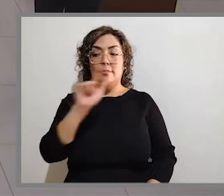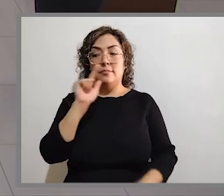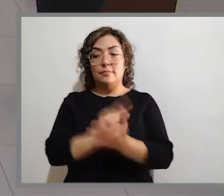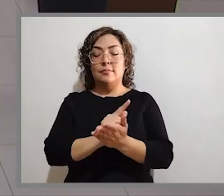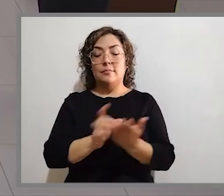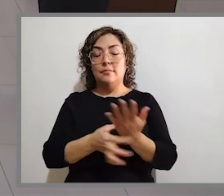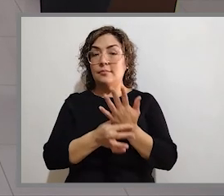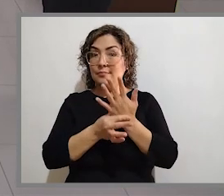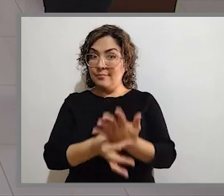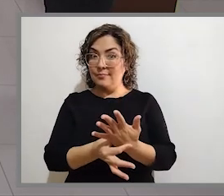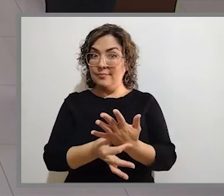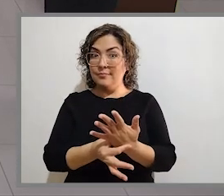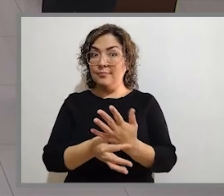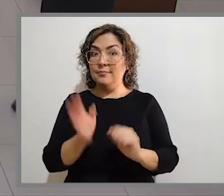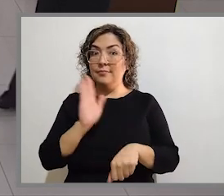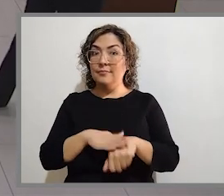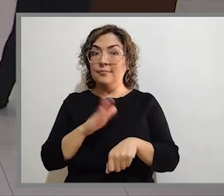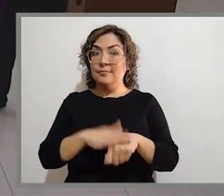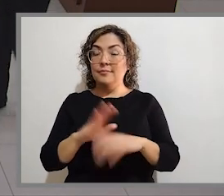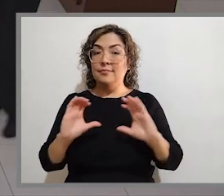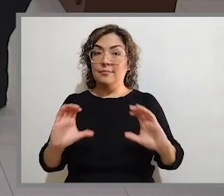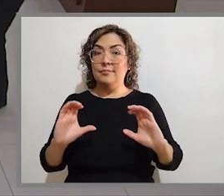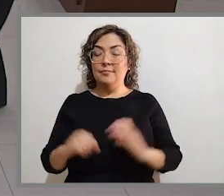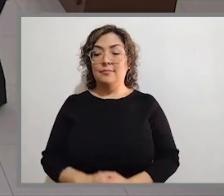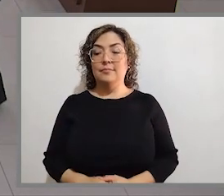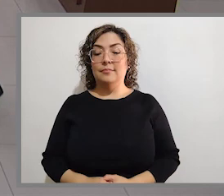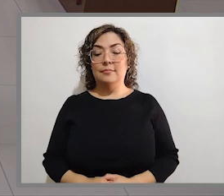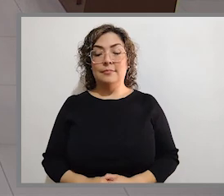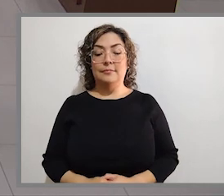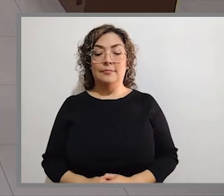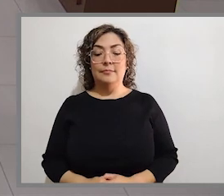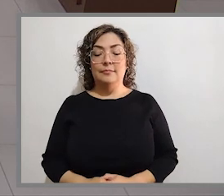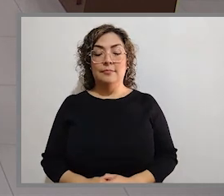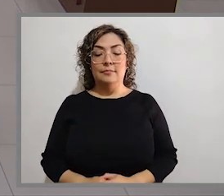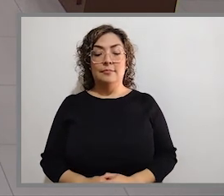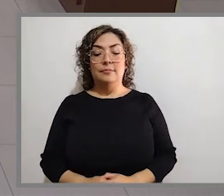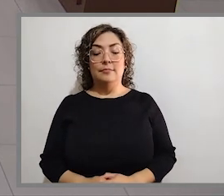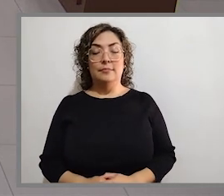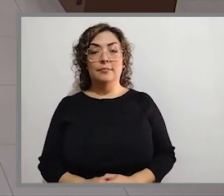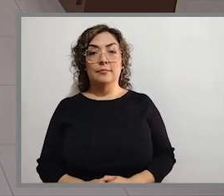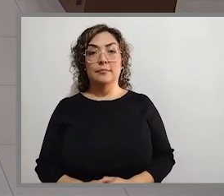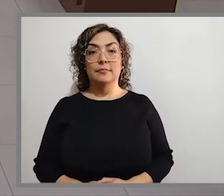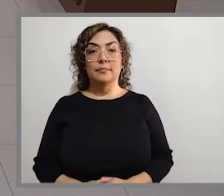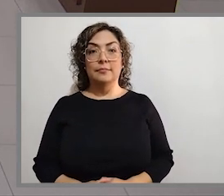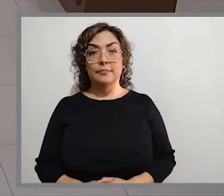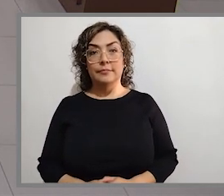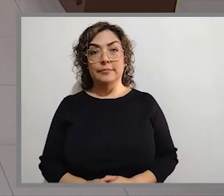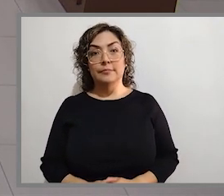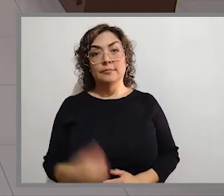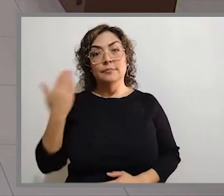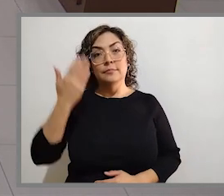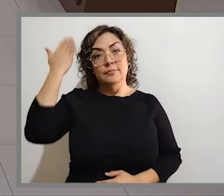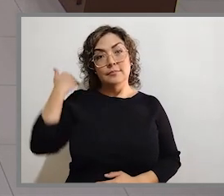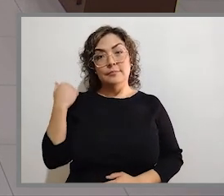realidad tiene tantos años como años tienen las primeras exigencias de las